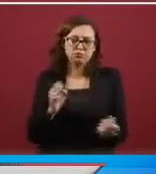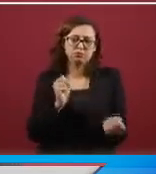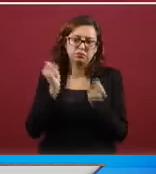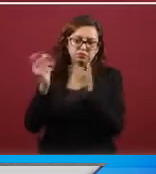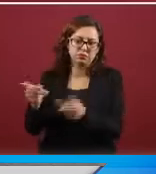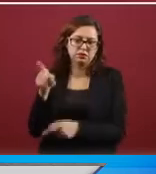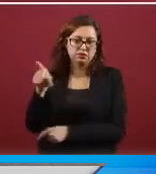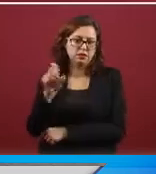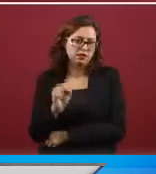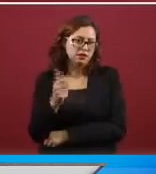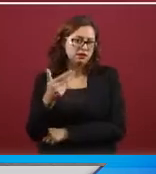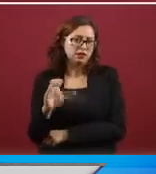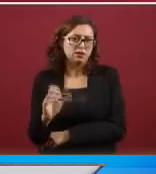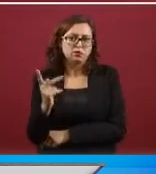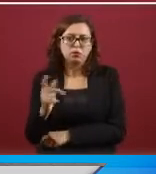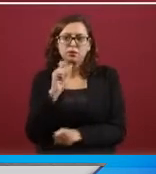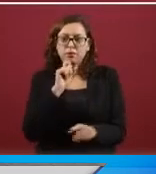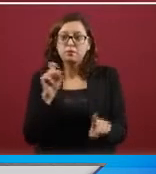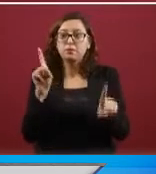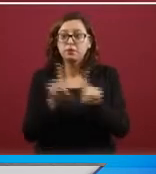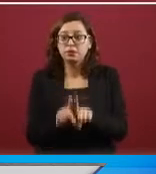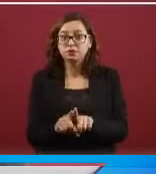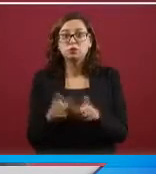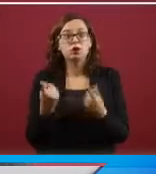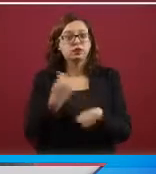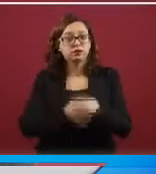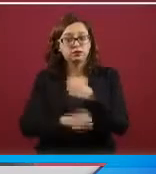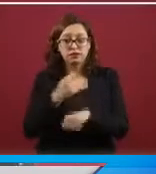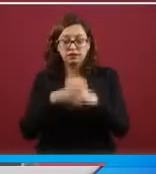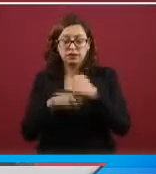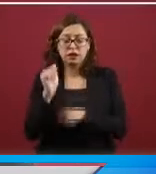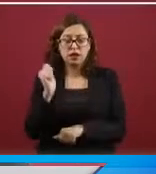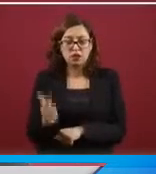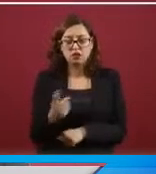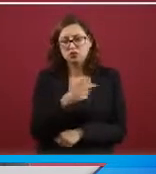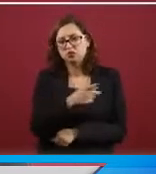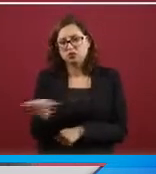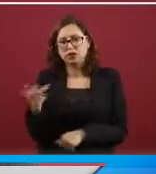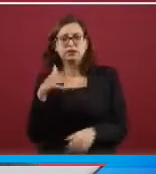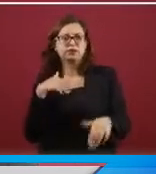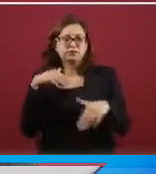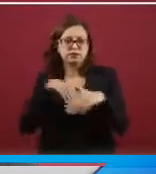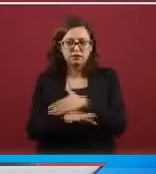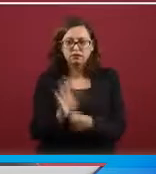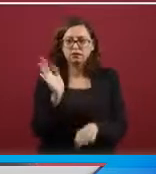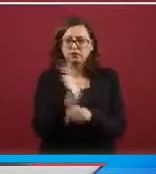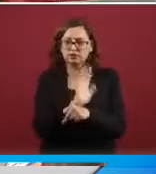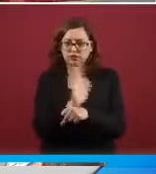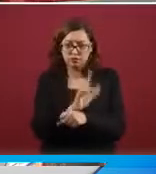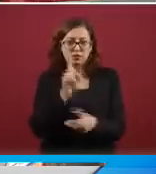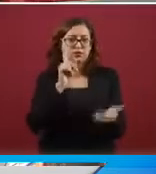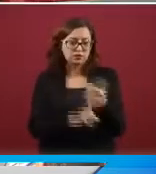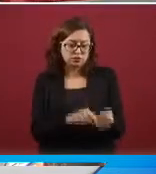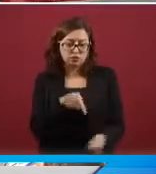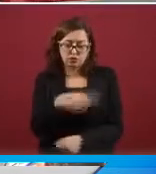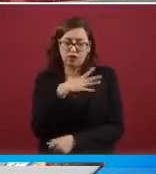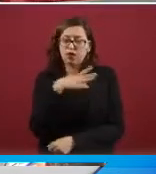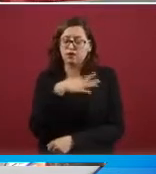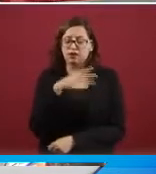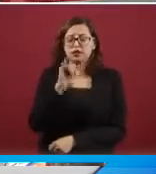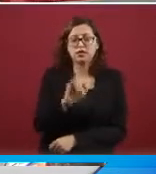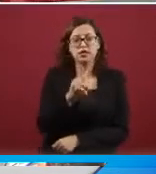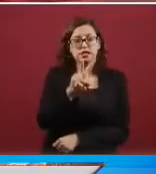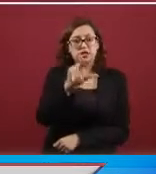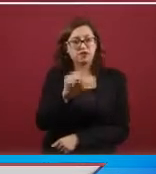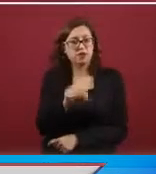realicen sus pagos correspondientes. Es importante remarcar que no se trata de impuestos nuevos. Son obligaciones que realizan todos los contribuyentes,